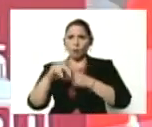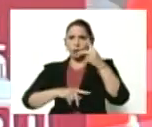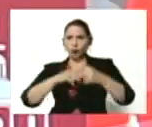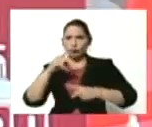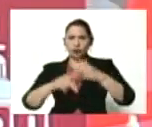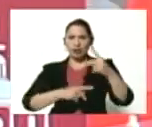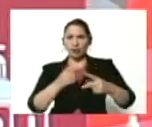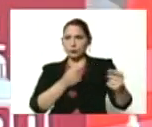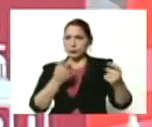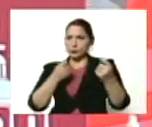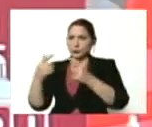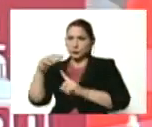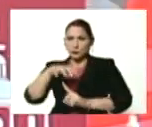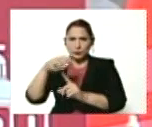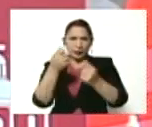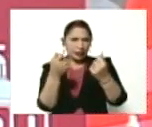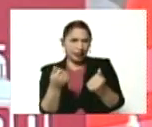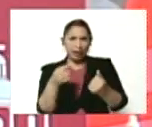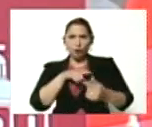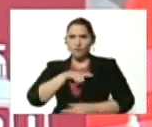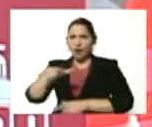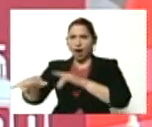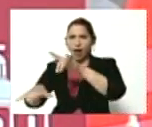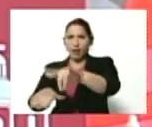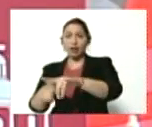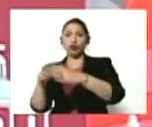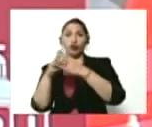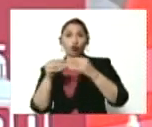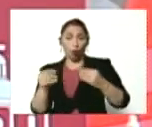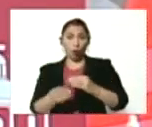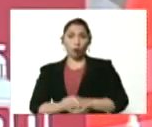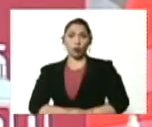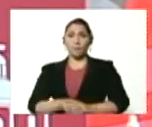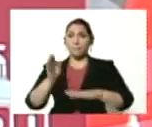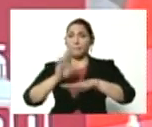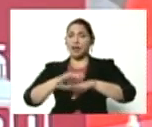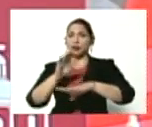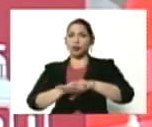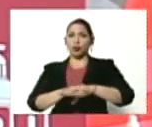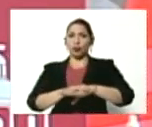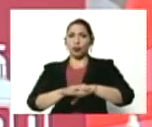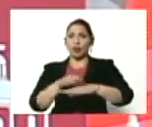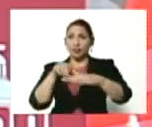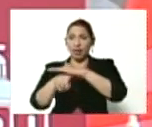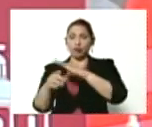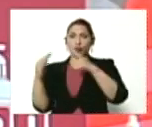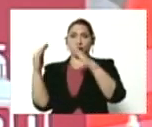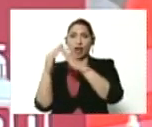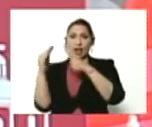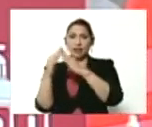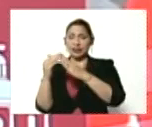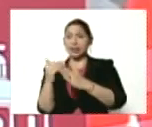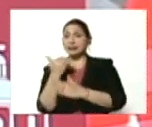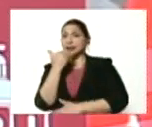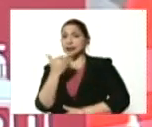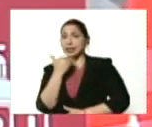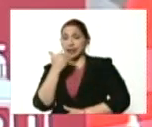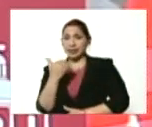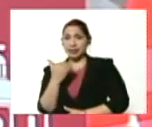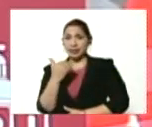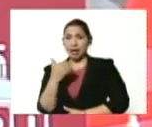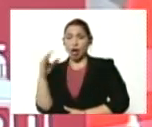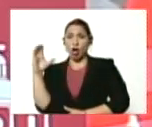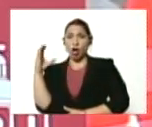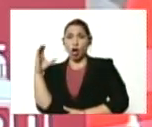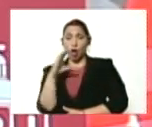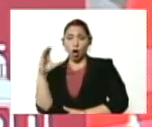logística de los drones, del dinero, de los viajes, todo eso ocurrió en una finca en las cercanías de Pamplona, en Colombia, en la